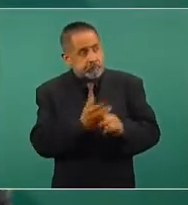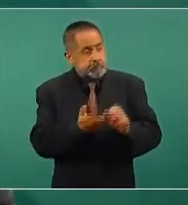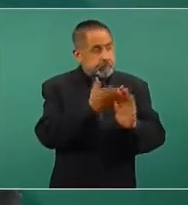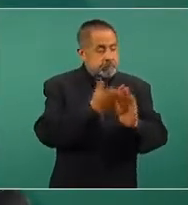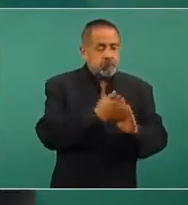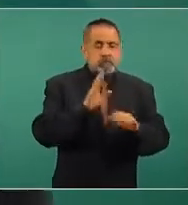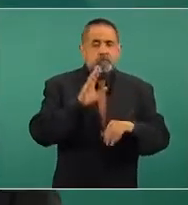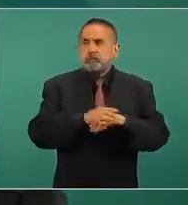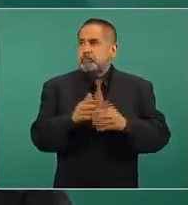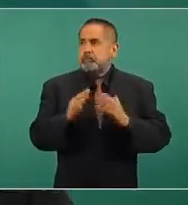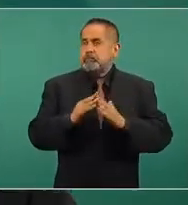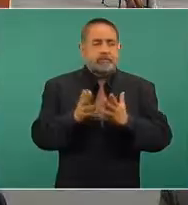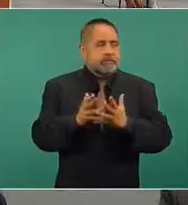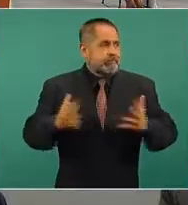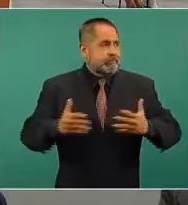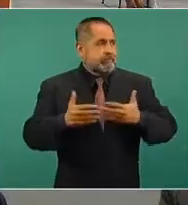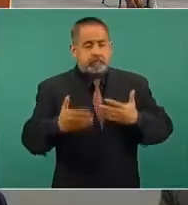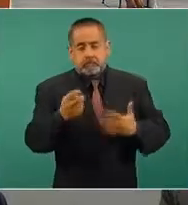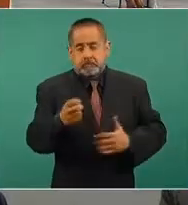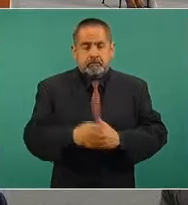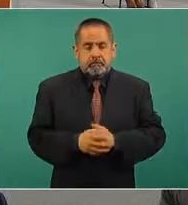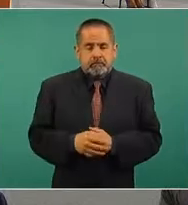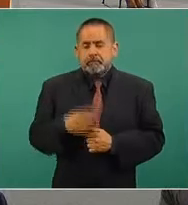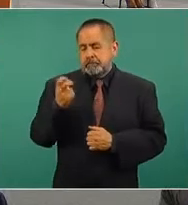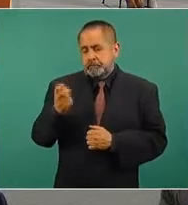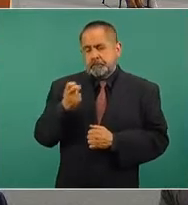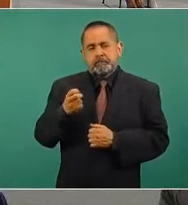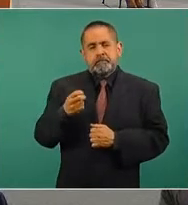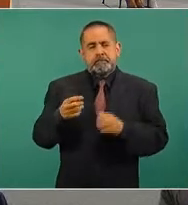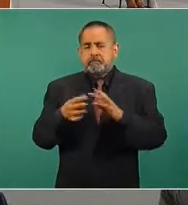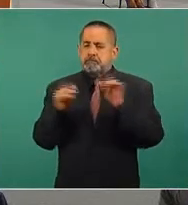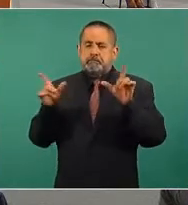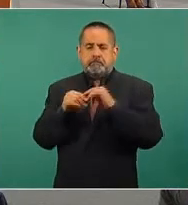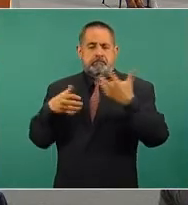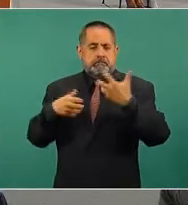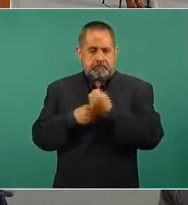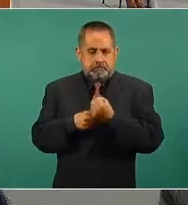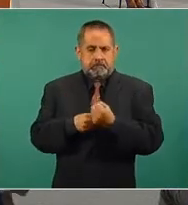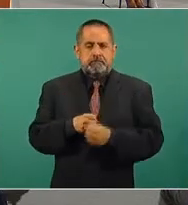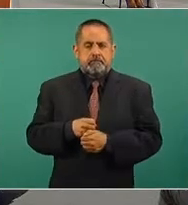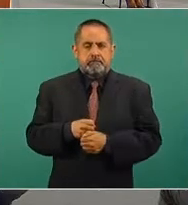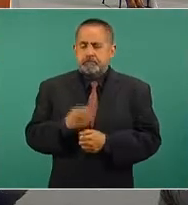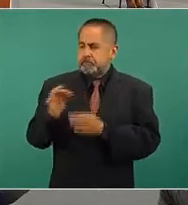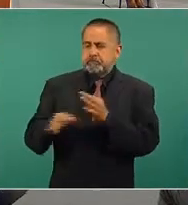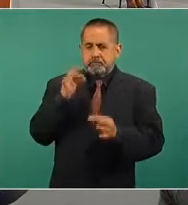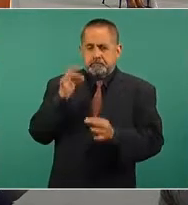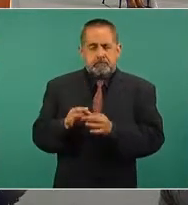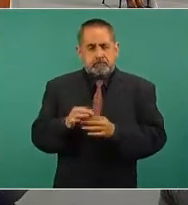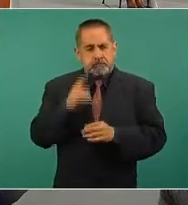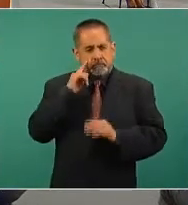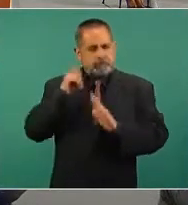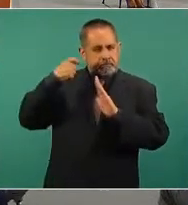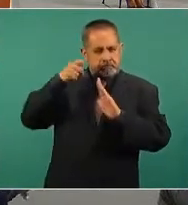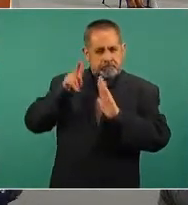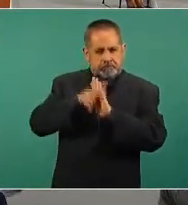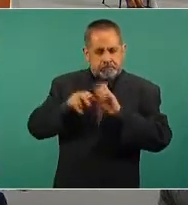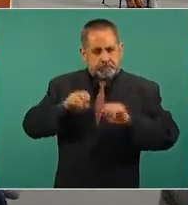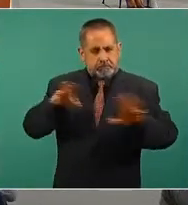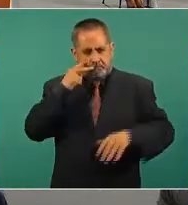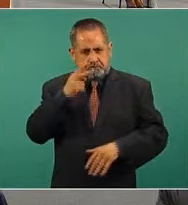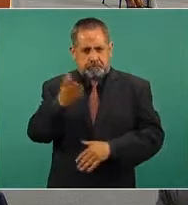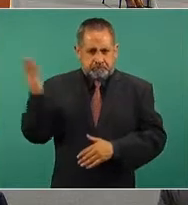o ampliaciones a las viviendas. Esto sería, digamos, el resumen de las acciones, y creo que concluimos con un video. ¿Es cuánto, señor